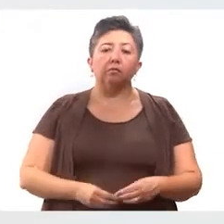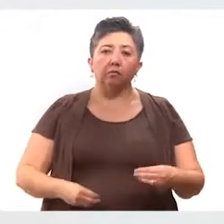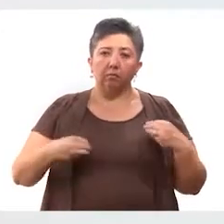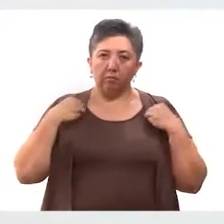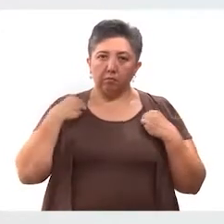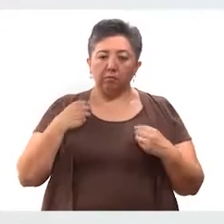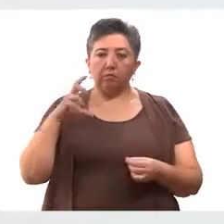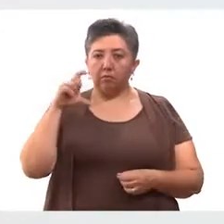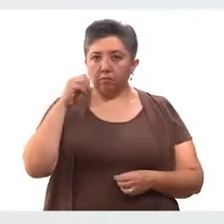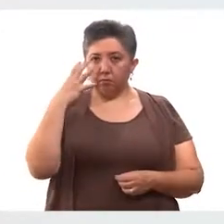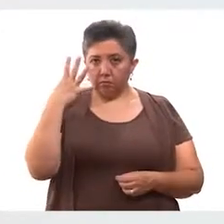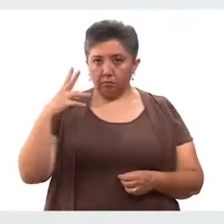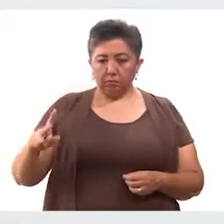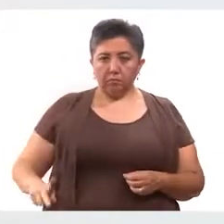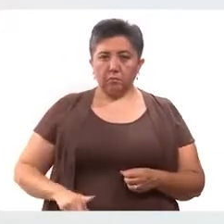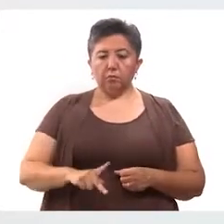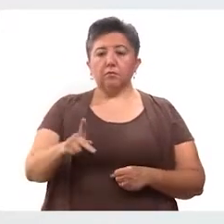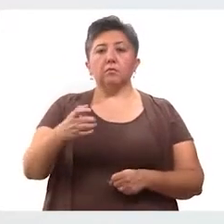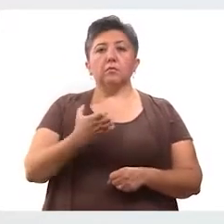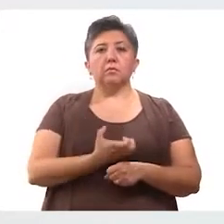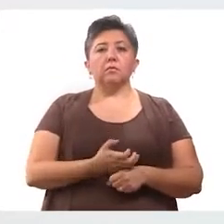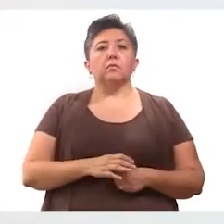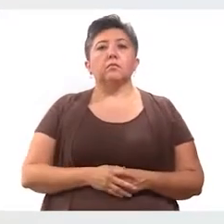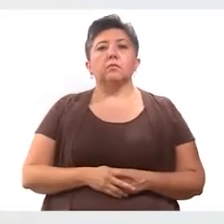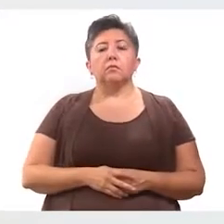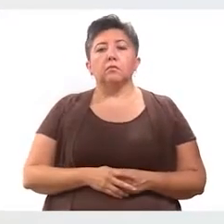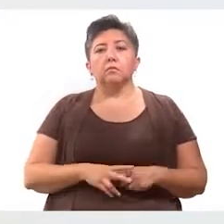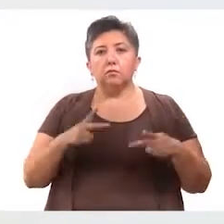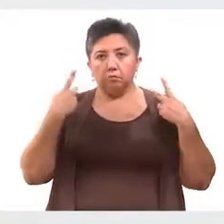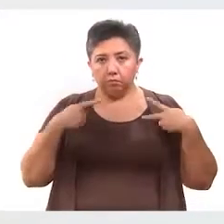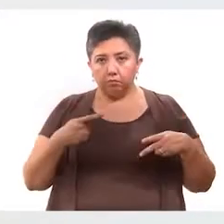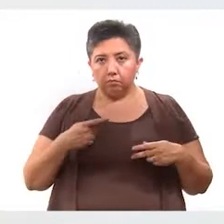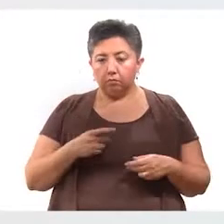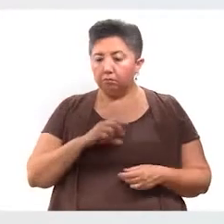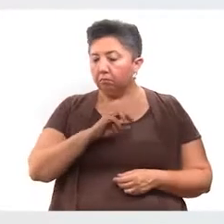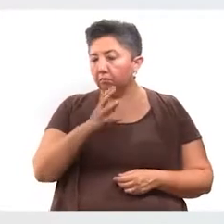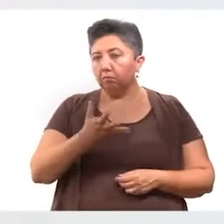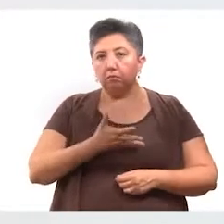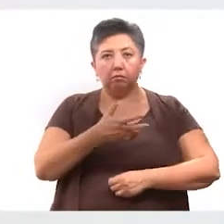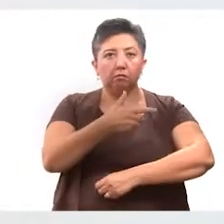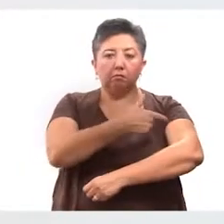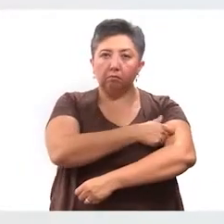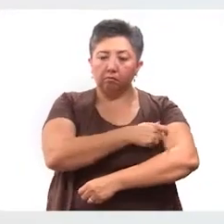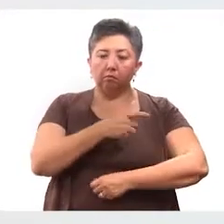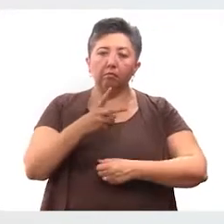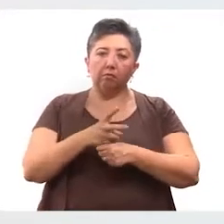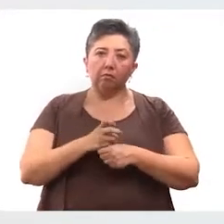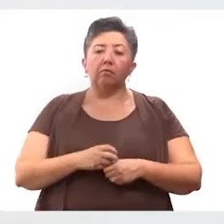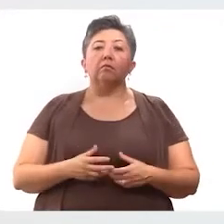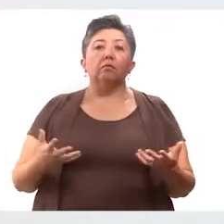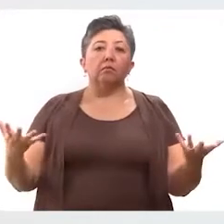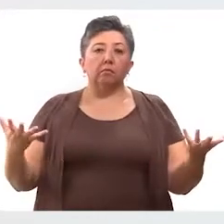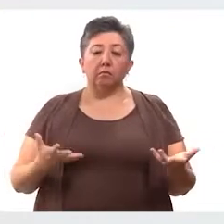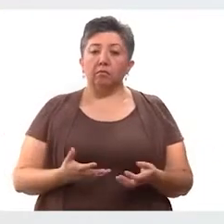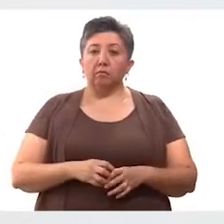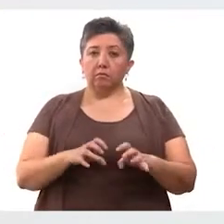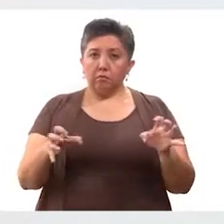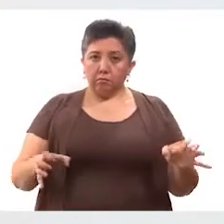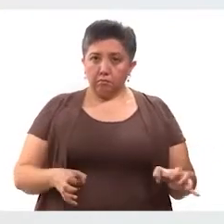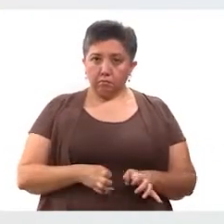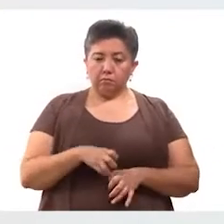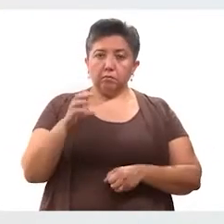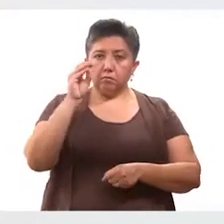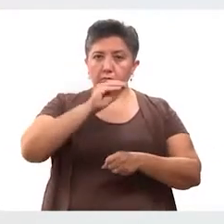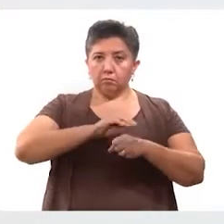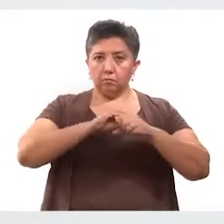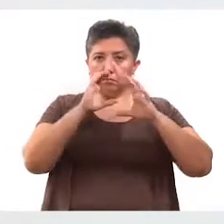que viven en 24 municipios del interior del estado. Las personas que no han recibido la vacuna, se les invita a aplicarla, a hacer equipo y